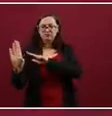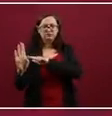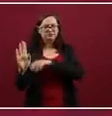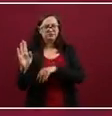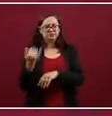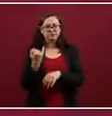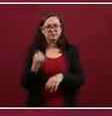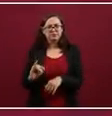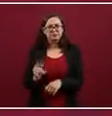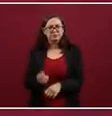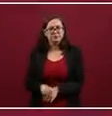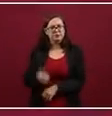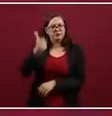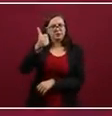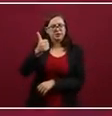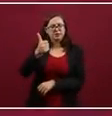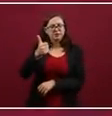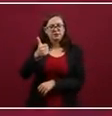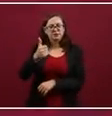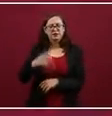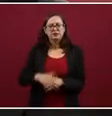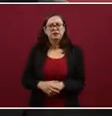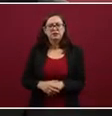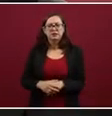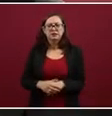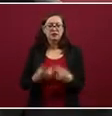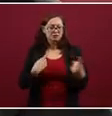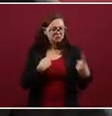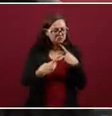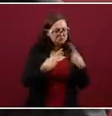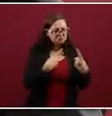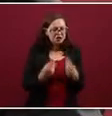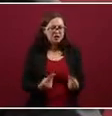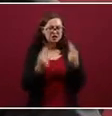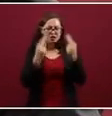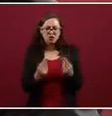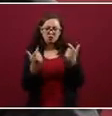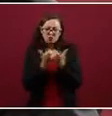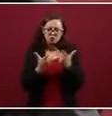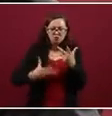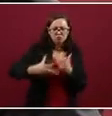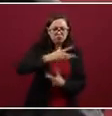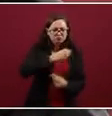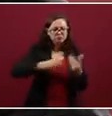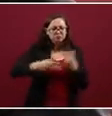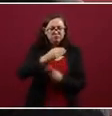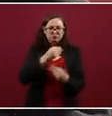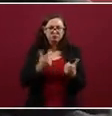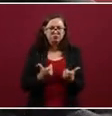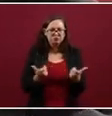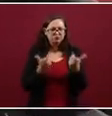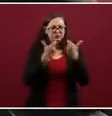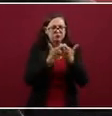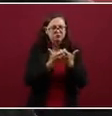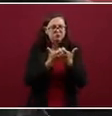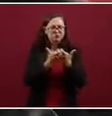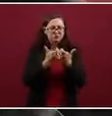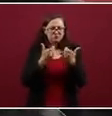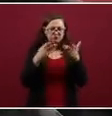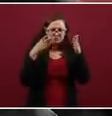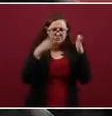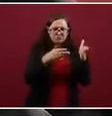Un objetivo primordial de la negociación fue entonces, para nosotros, para la delegación mexicana, volver a separar las dos